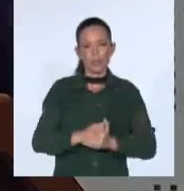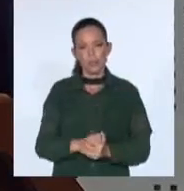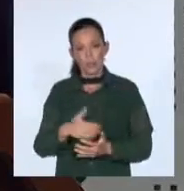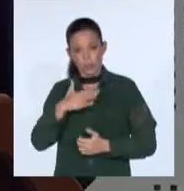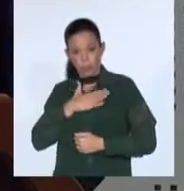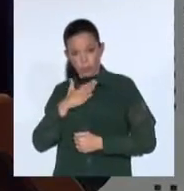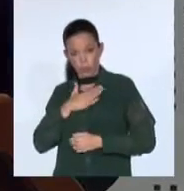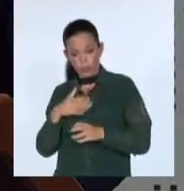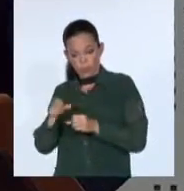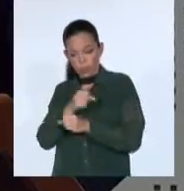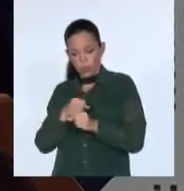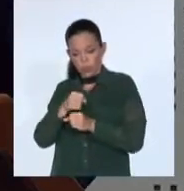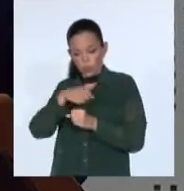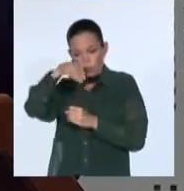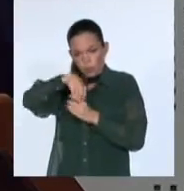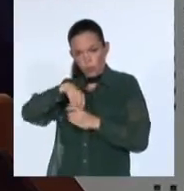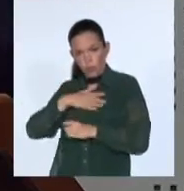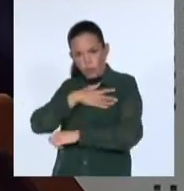territorio.